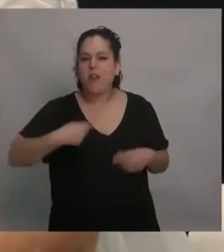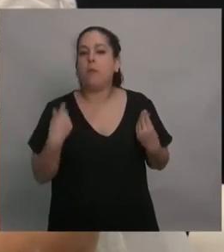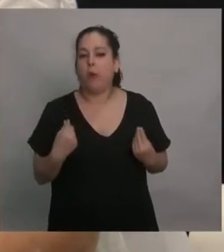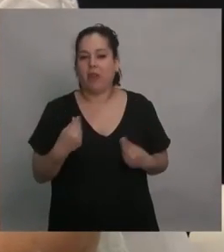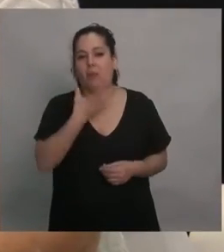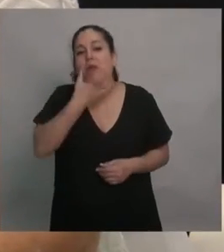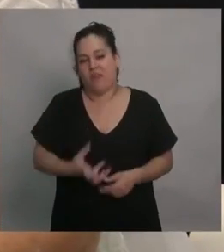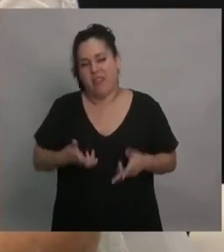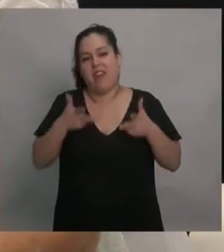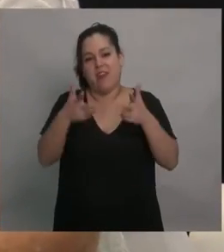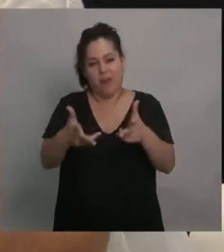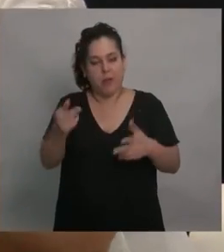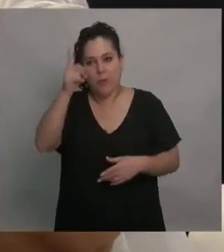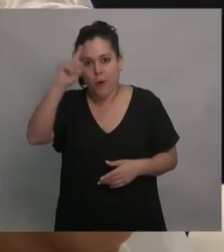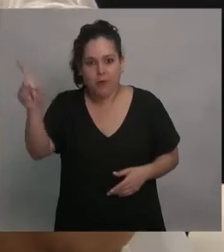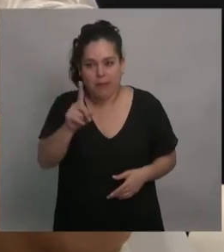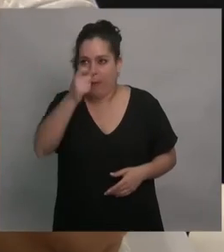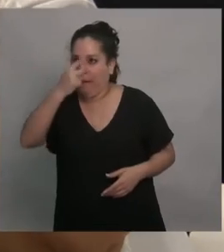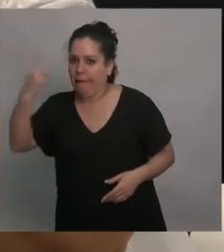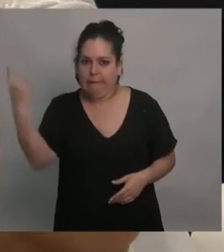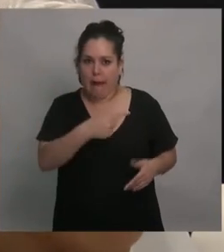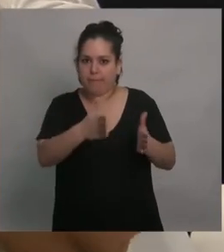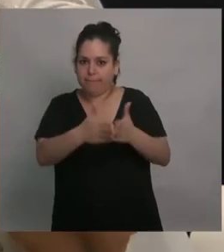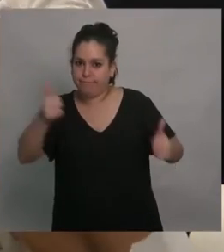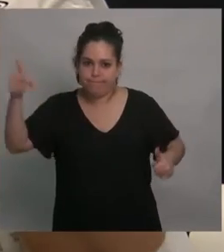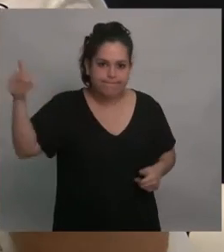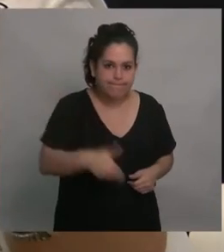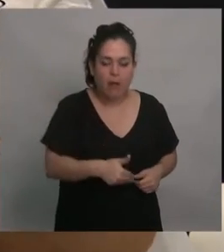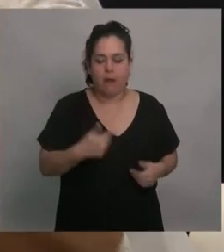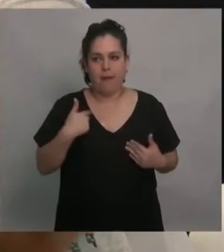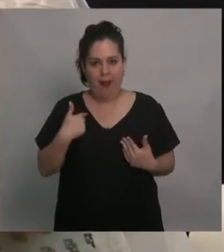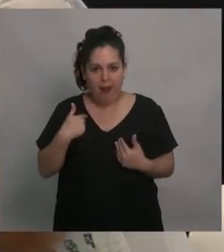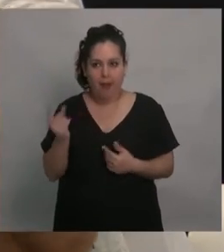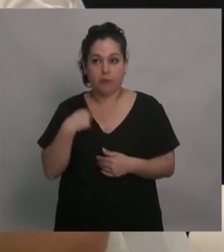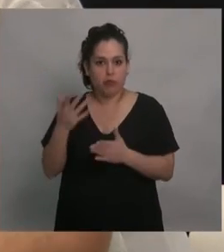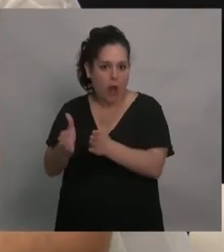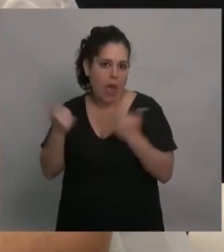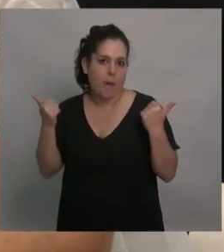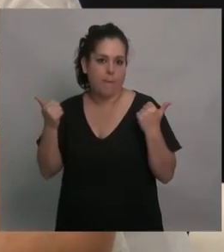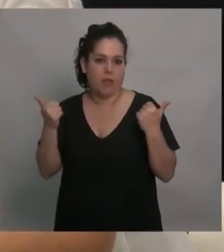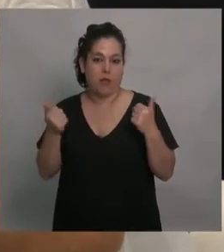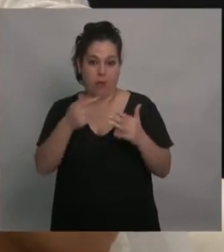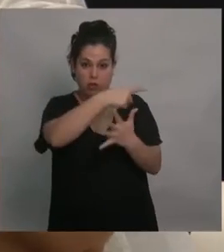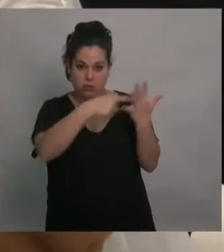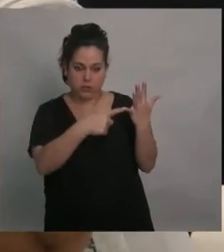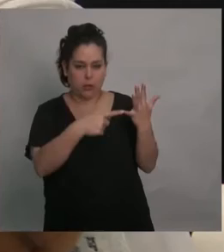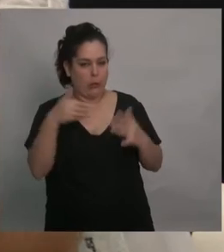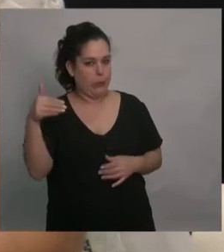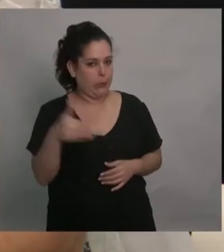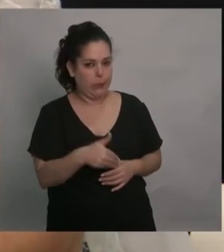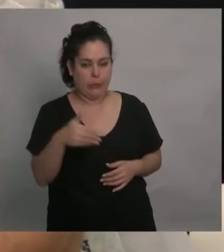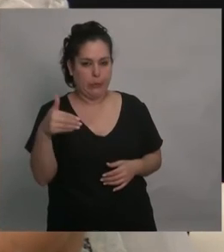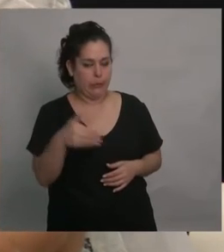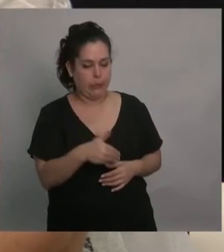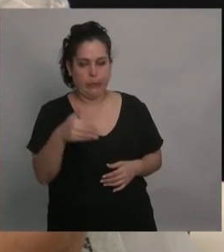pero no pensábamos que tan rápido, porque, bueno, para nosotros fue rápido, para ellos fue una eternidad. Pero pensábamos que a lo